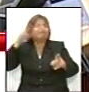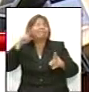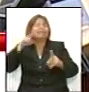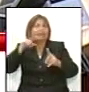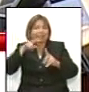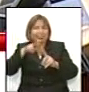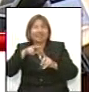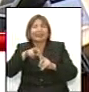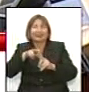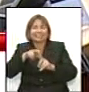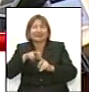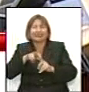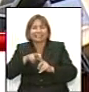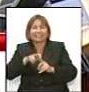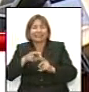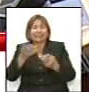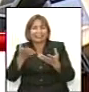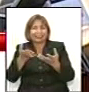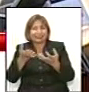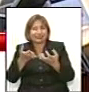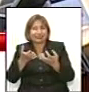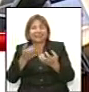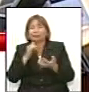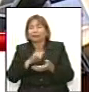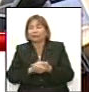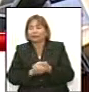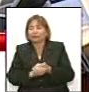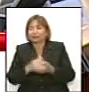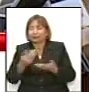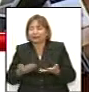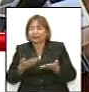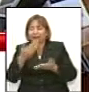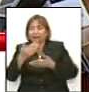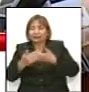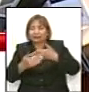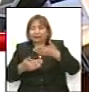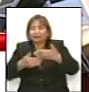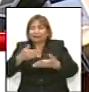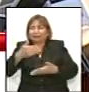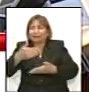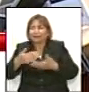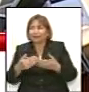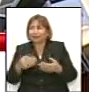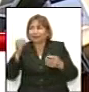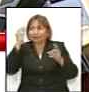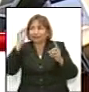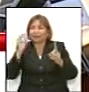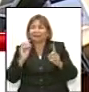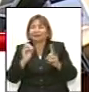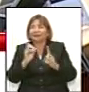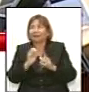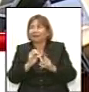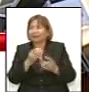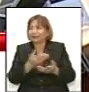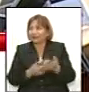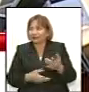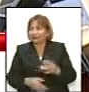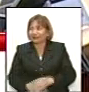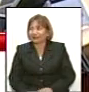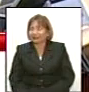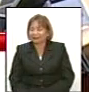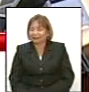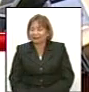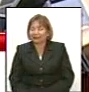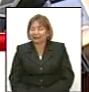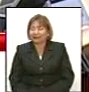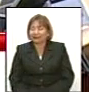y, como mencionaba, con miras a que podamos tener cuentas, avances hacia los objetivos de desarrollo sostenible que nos plantean un